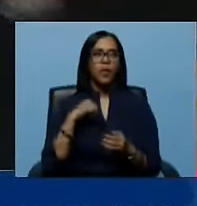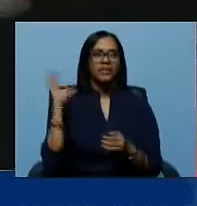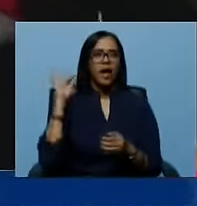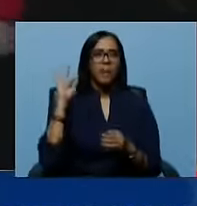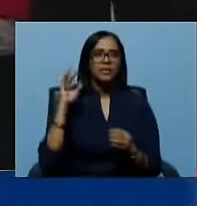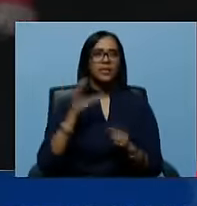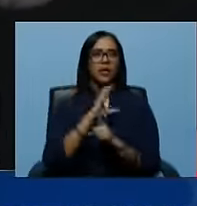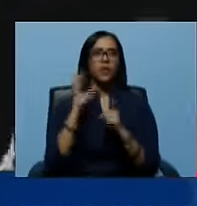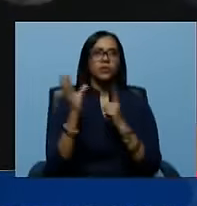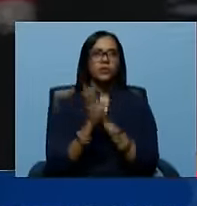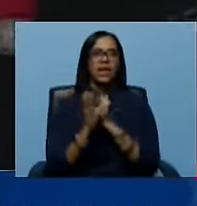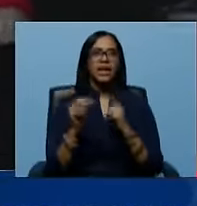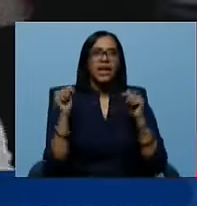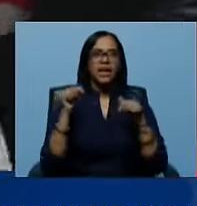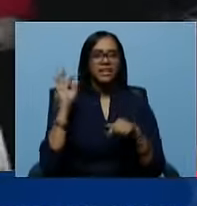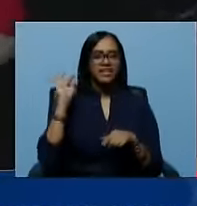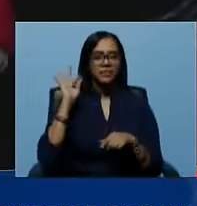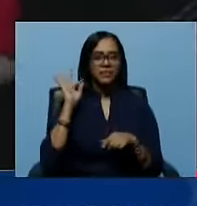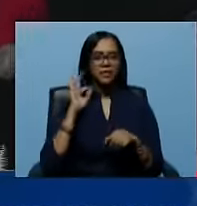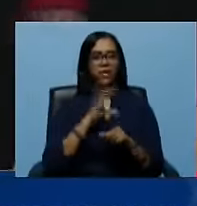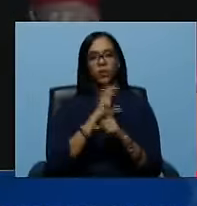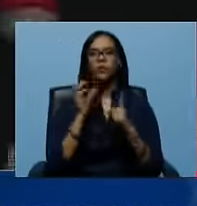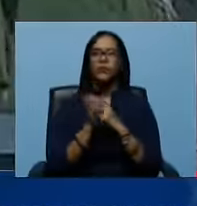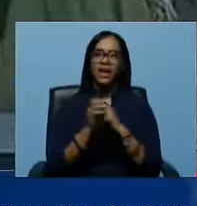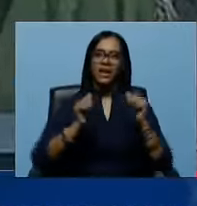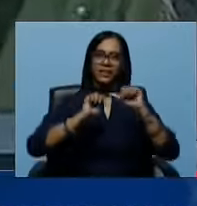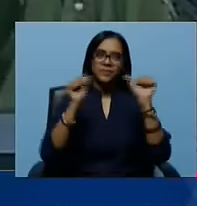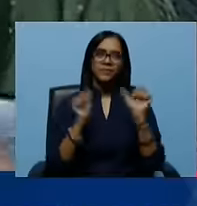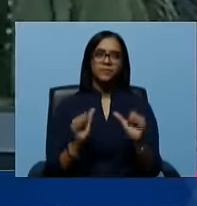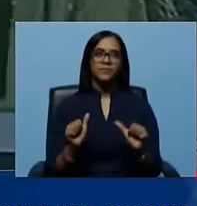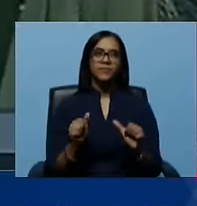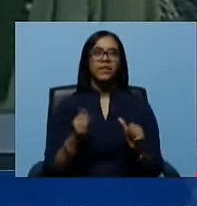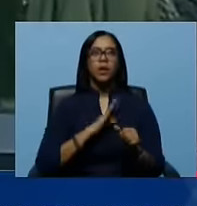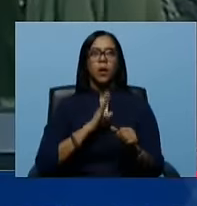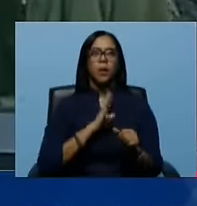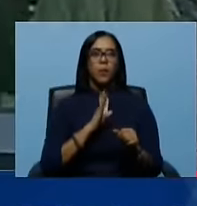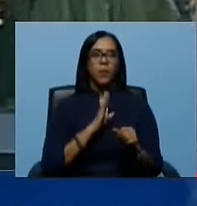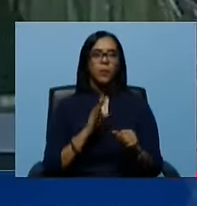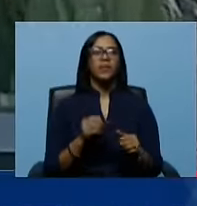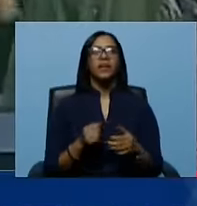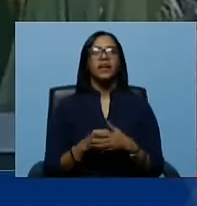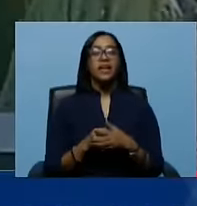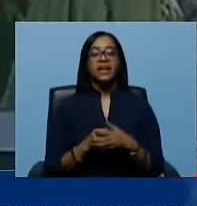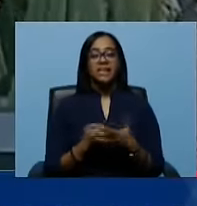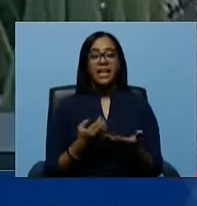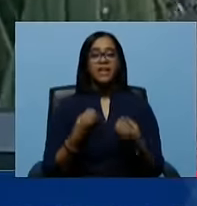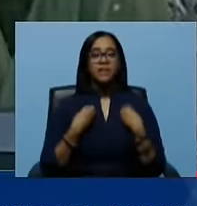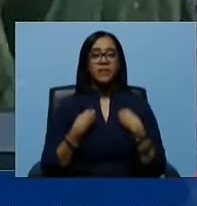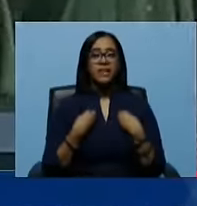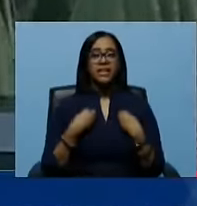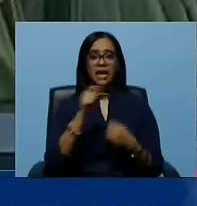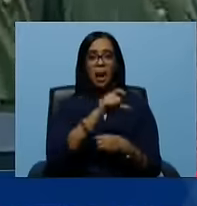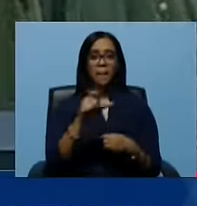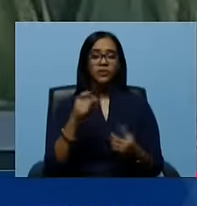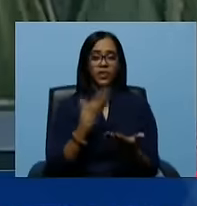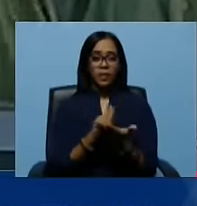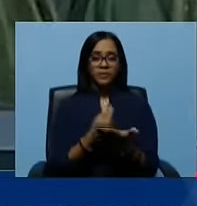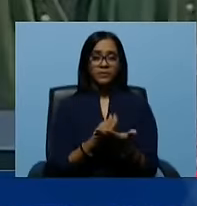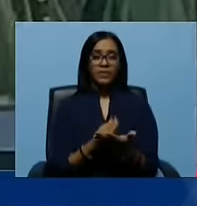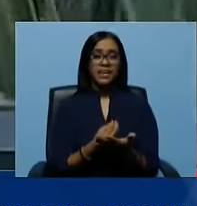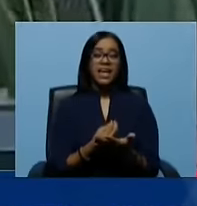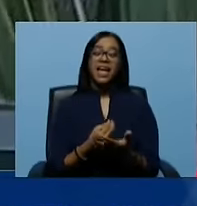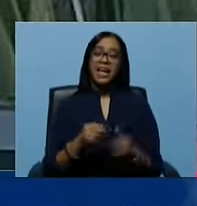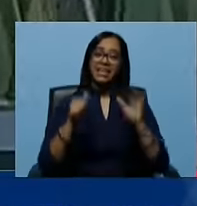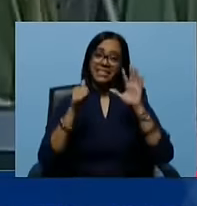expresiones culturales, esas expresiones culturales, artesanales, que forman parte del vivir de los monaguenses. Monagas, el